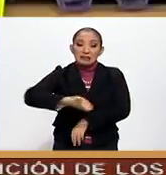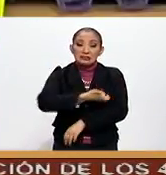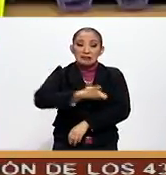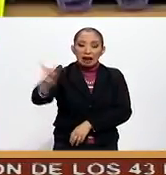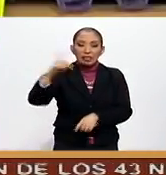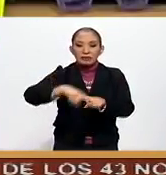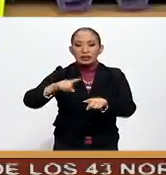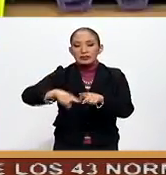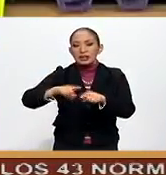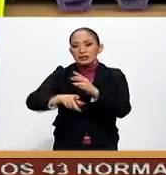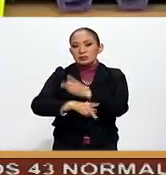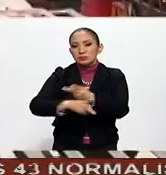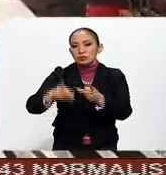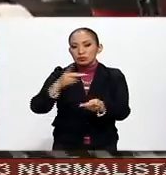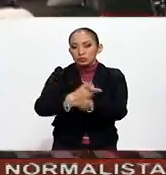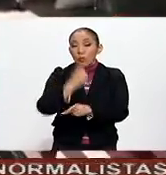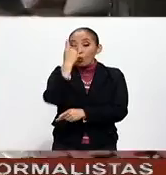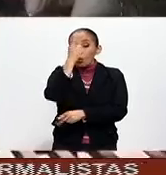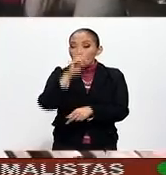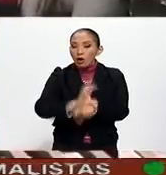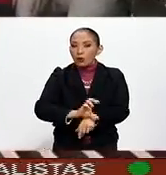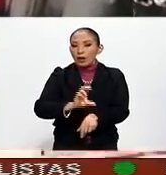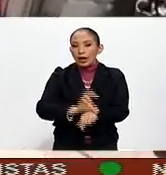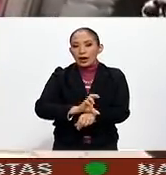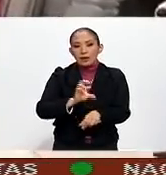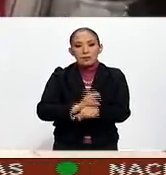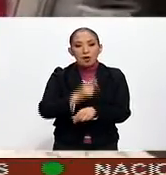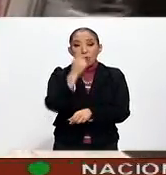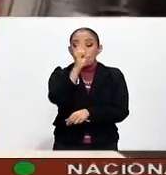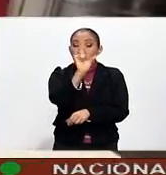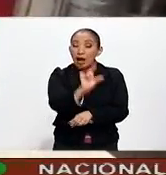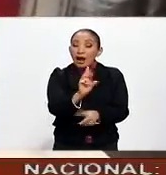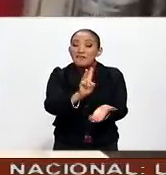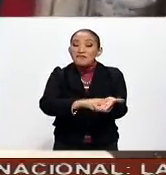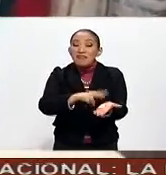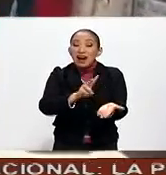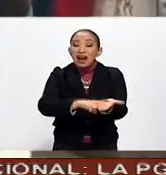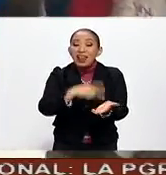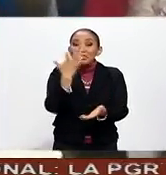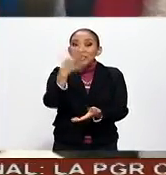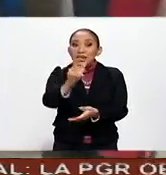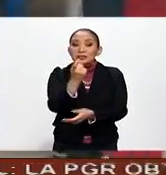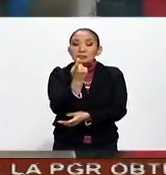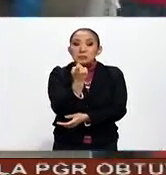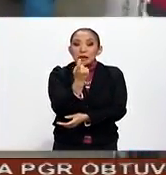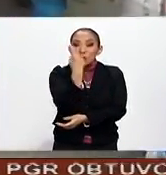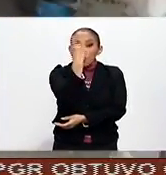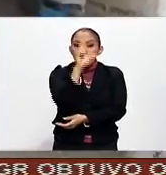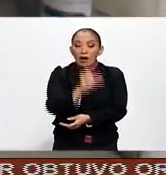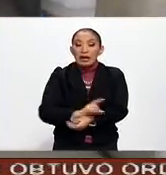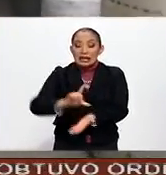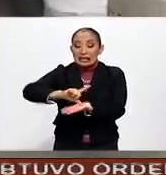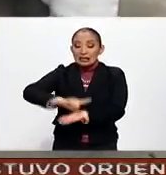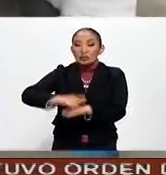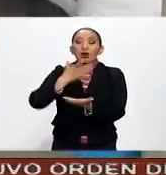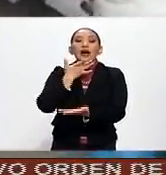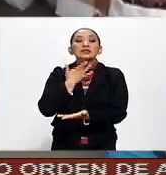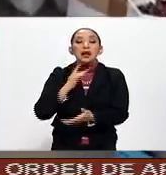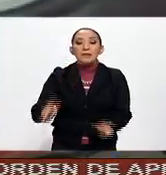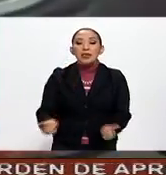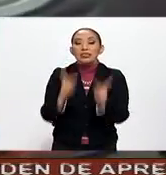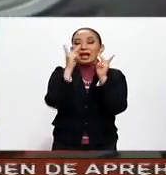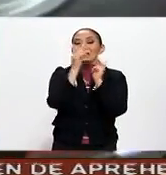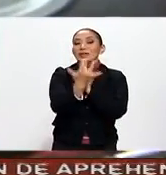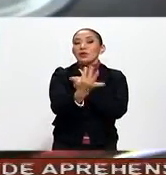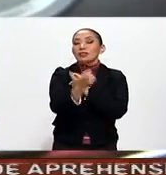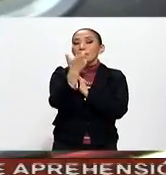en diferentes productos. Uno de ellos, el huevo. Una sola pieza puede costar hasta 10 pesos, mientras que el litro de gasolina se vende hasta